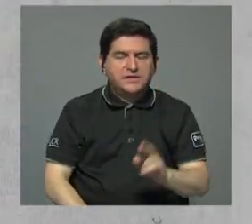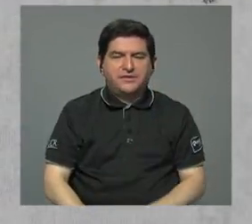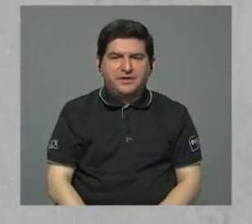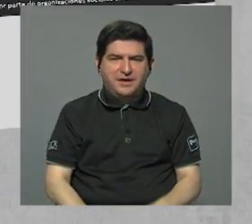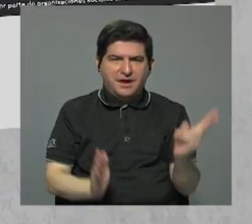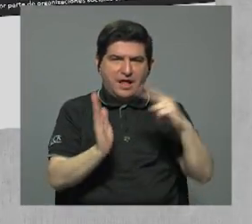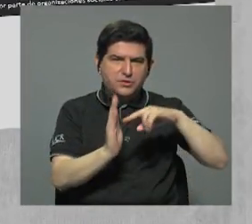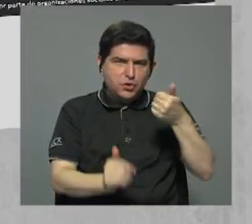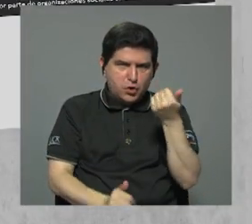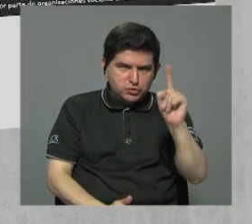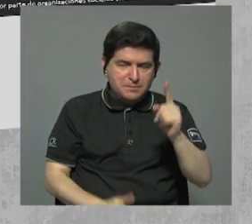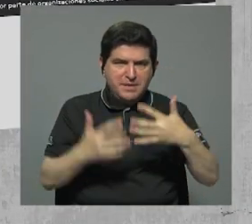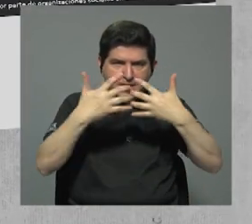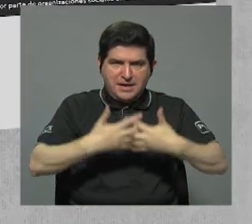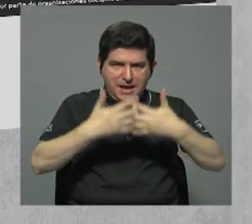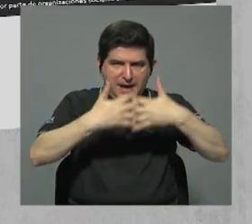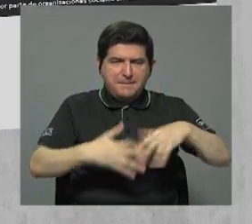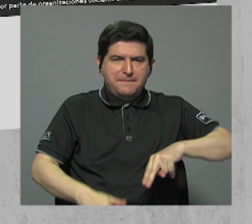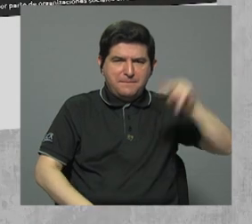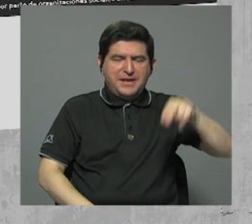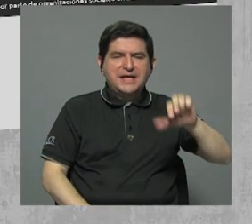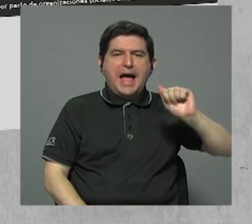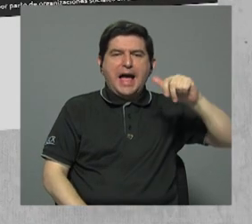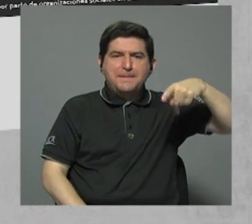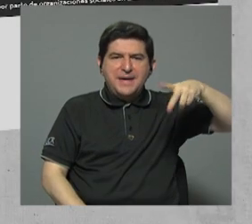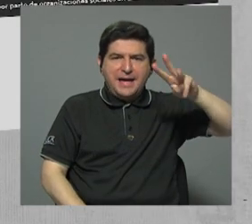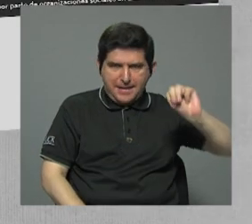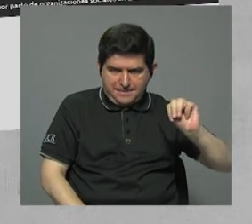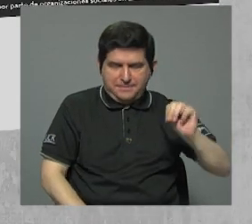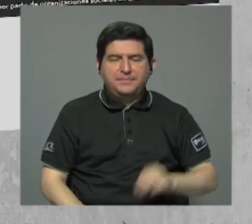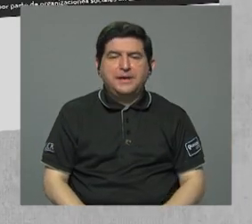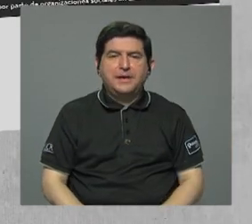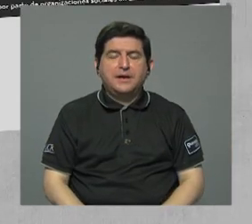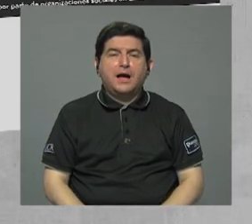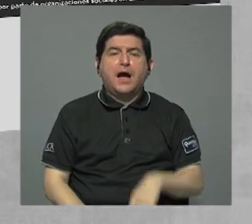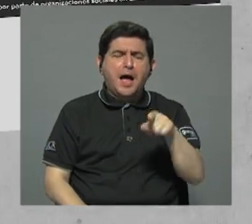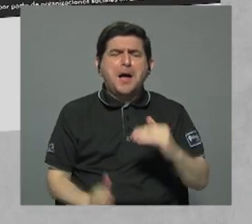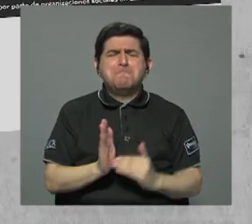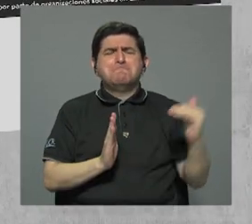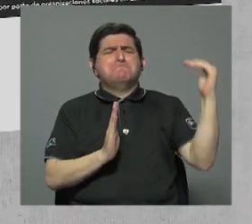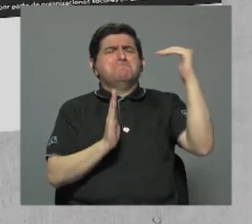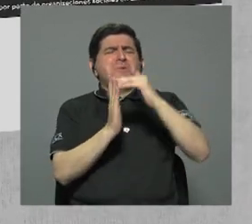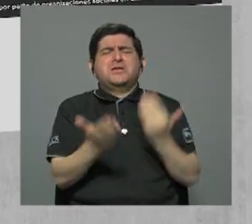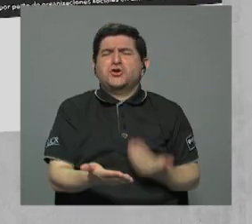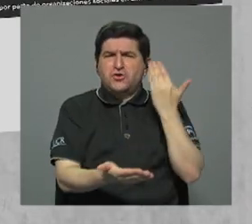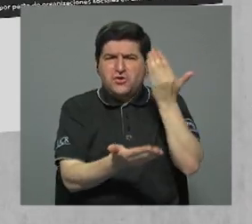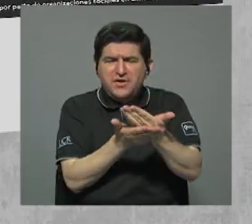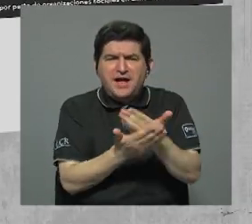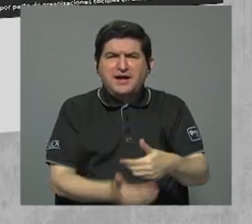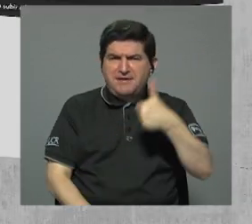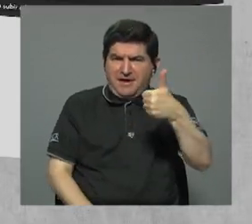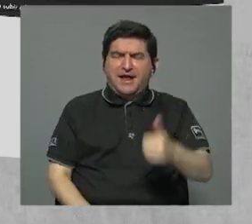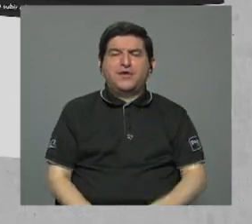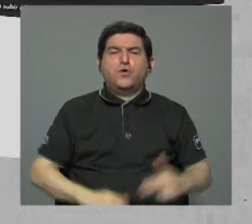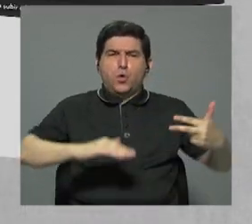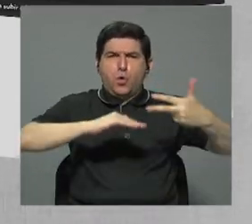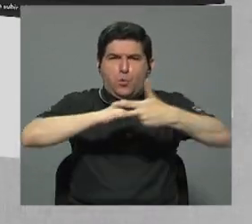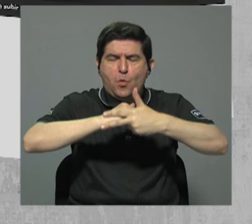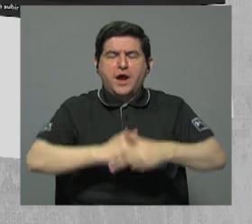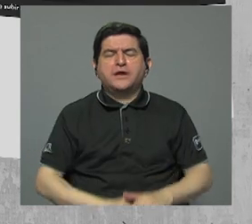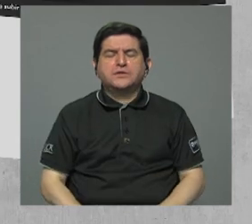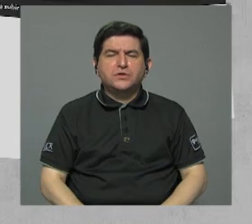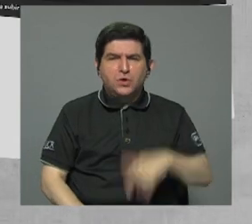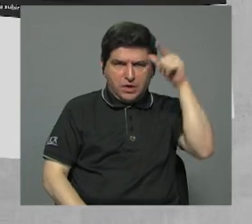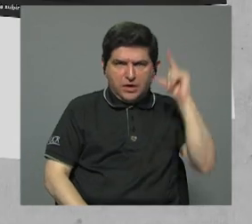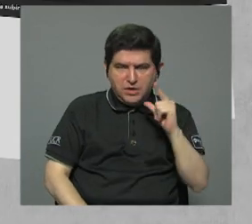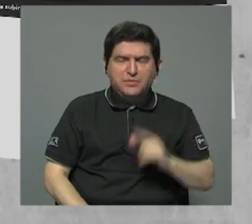el 2011, la empresa noruega APM Terminals obtuvo una multimillonaria concesión para un megapuerto en Moín que